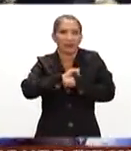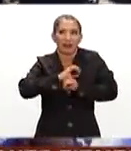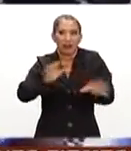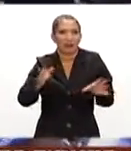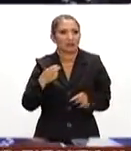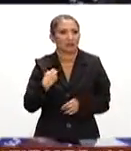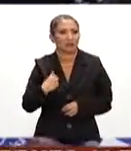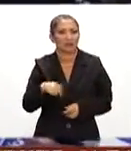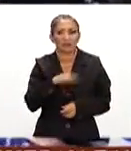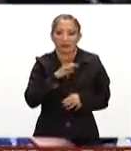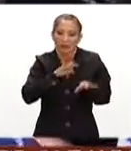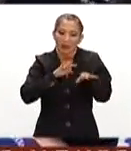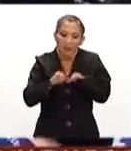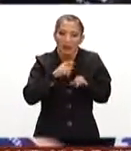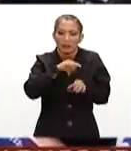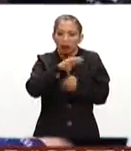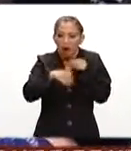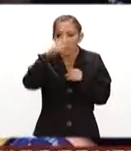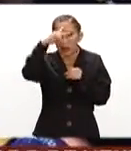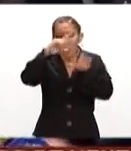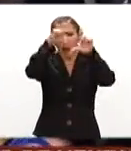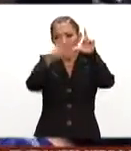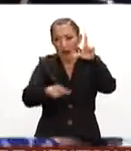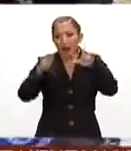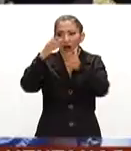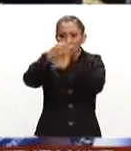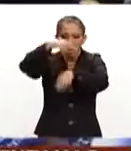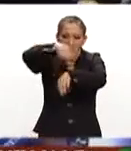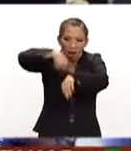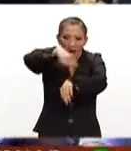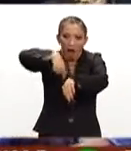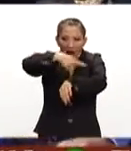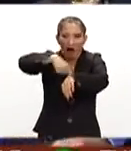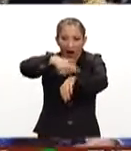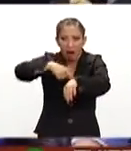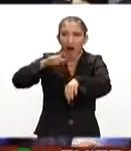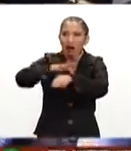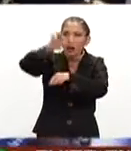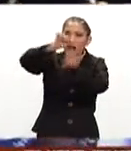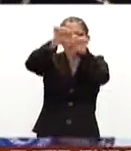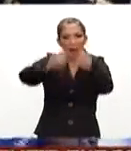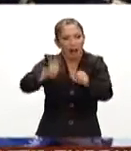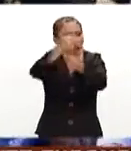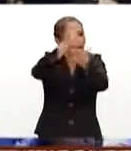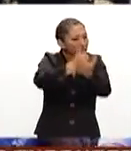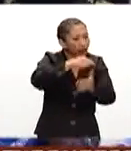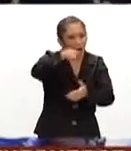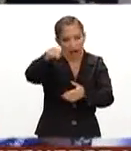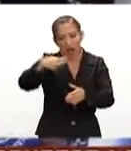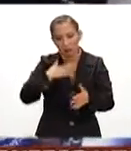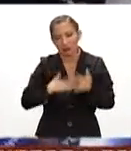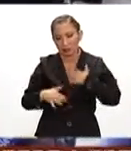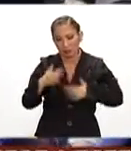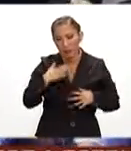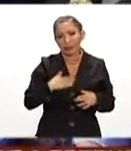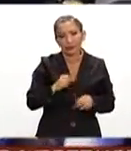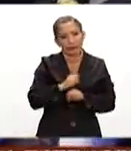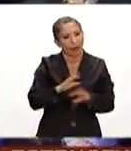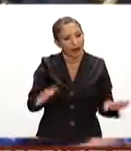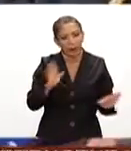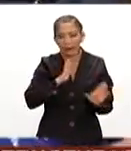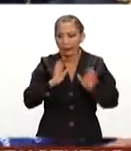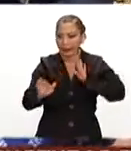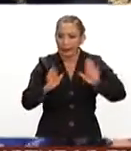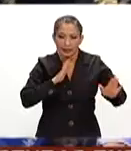Estamos trabajando en todo el país, en toda hora, en todo momento, en la sierra, en las ciudades. Claro que hay un desgaste, somos un